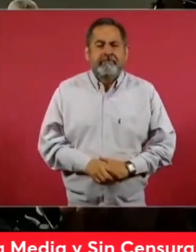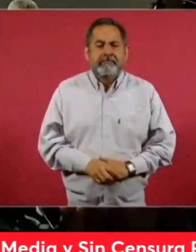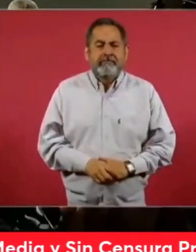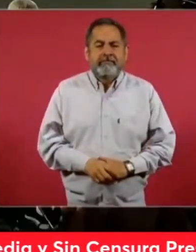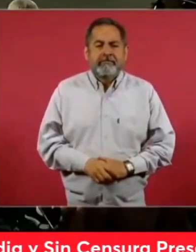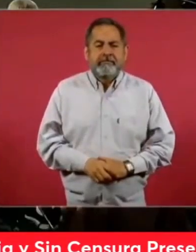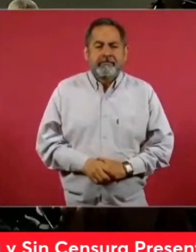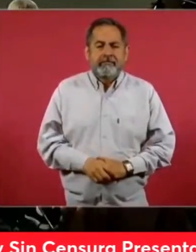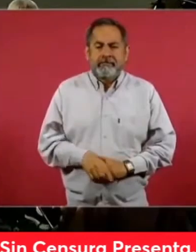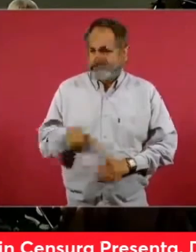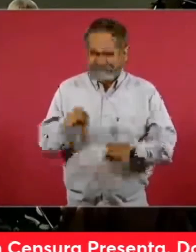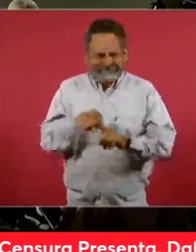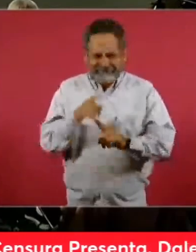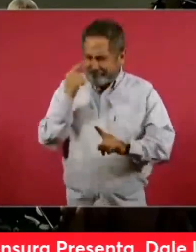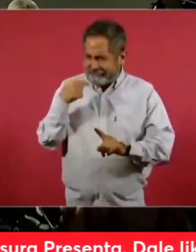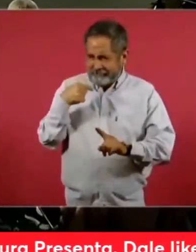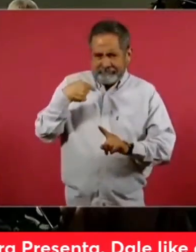deciden.